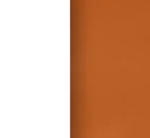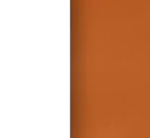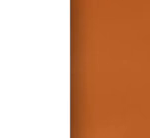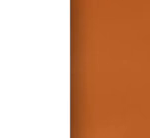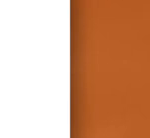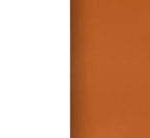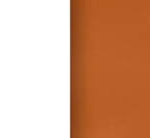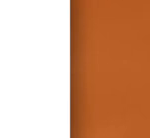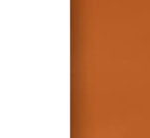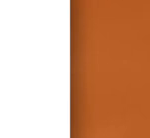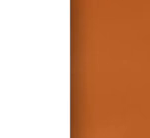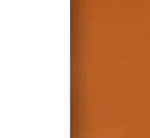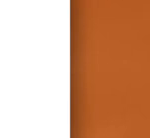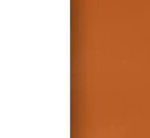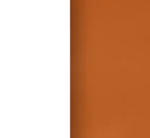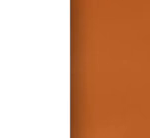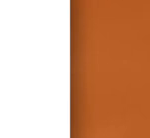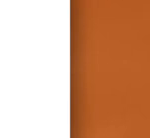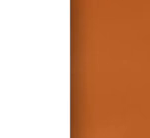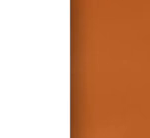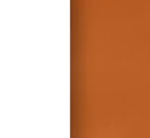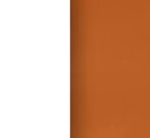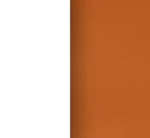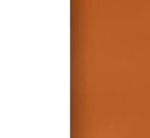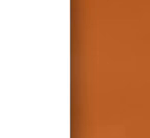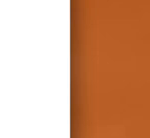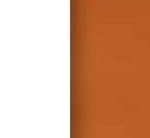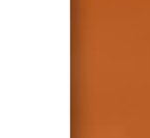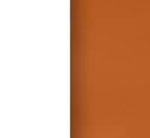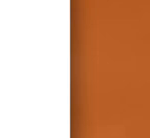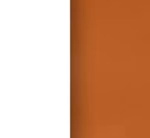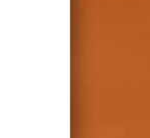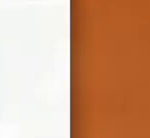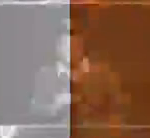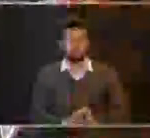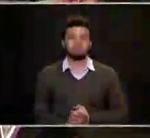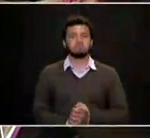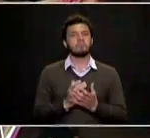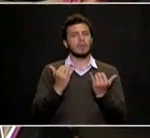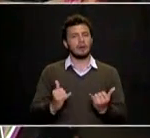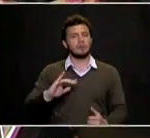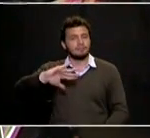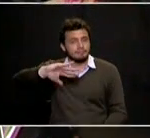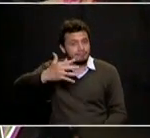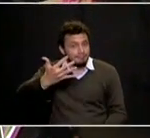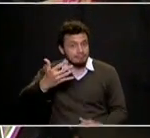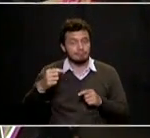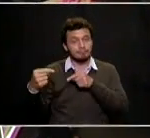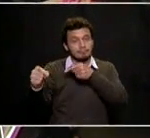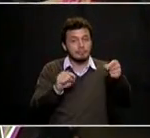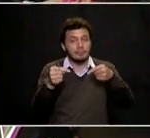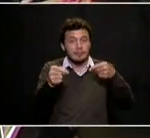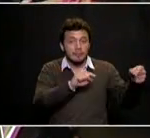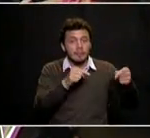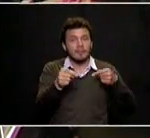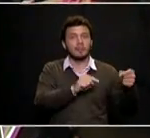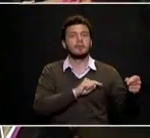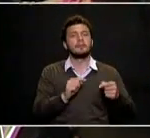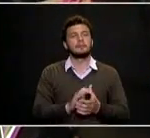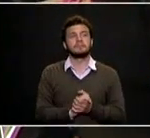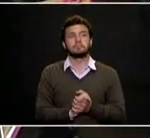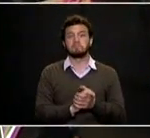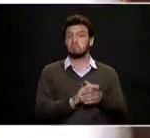candidato a la alcaldía de medellín así es y tiene razón este es el quinto debate que hemos realizado con candidatos a la alcaldía